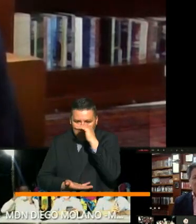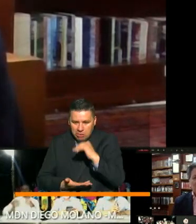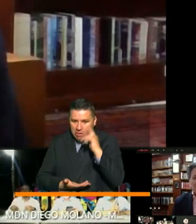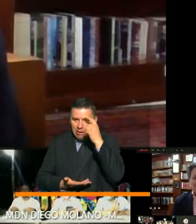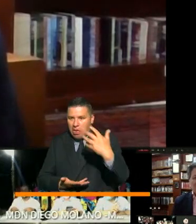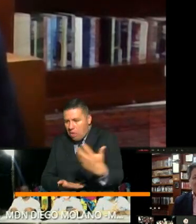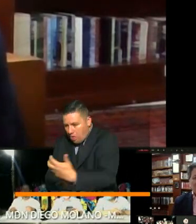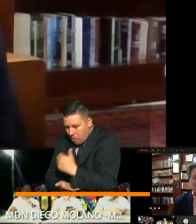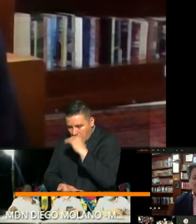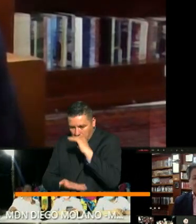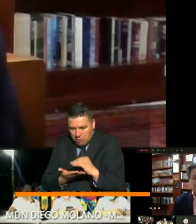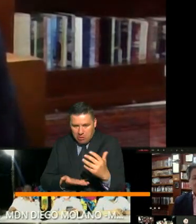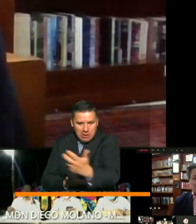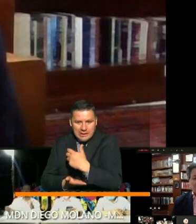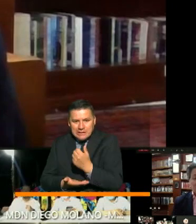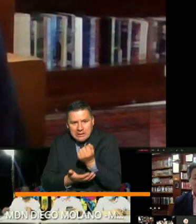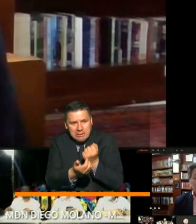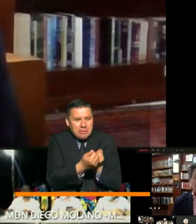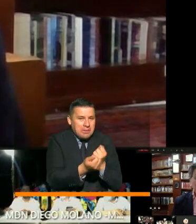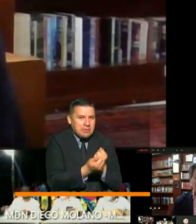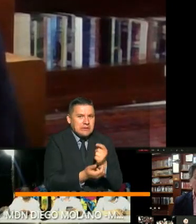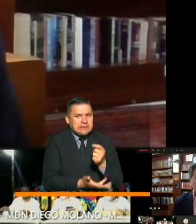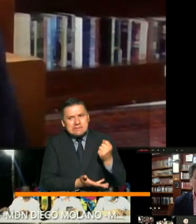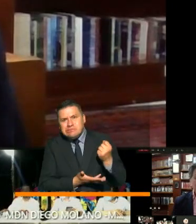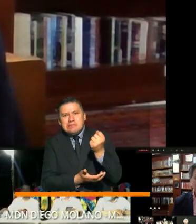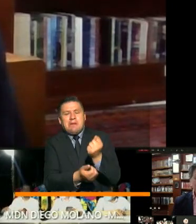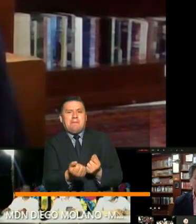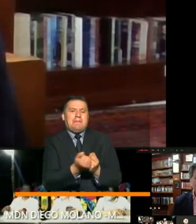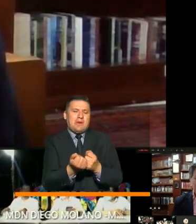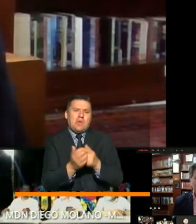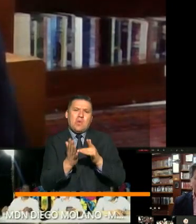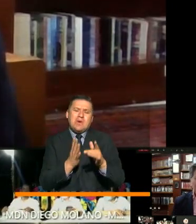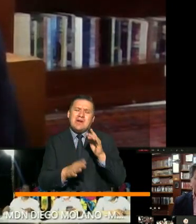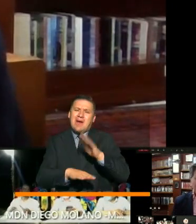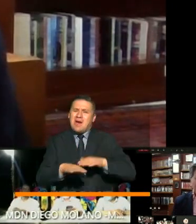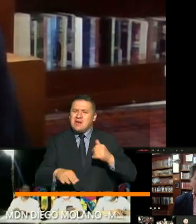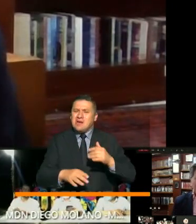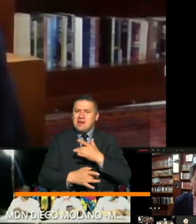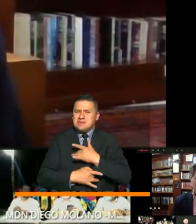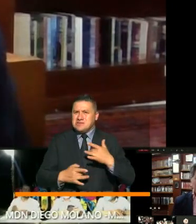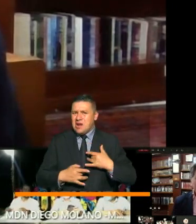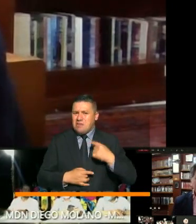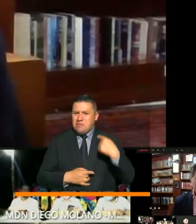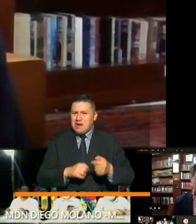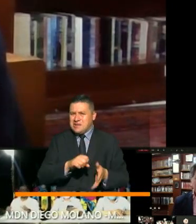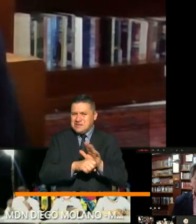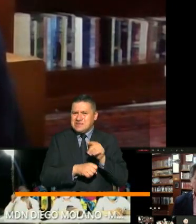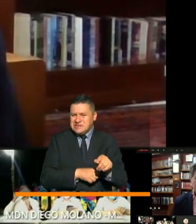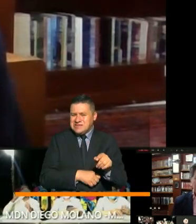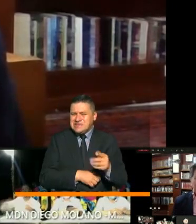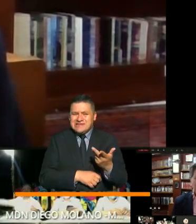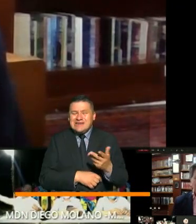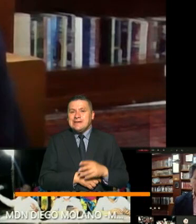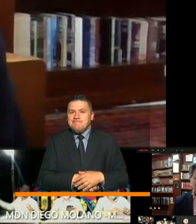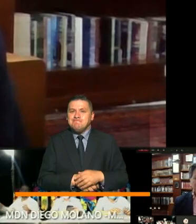que ha habido y la gran inversión que implicó la emergencia sanitaria. Y en este sentido, pues, reconocemos